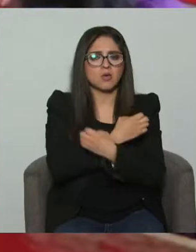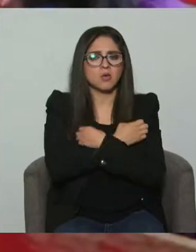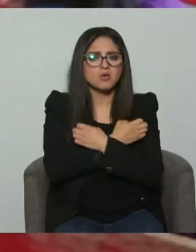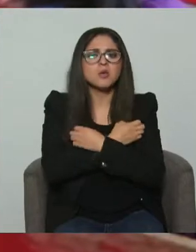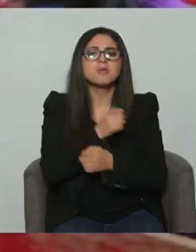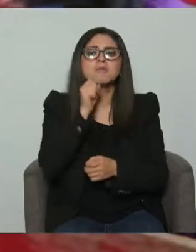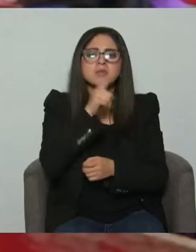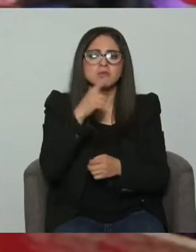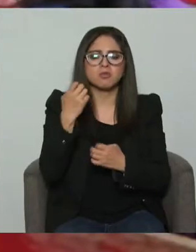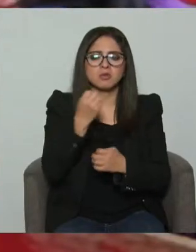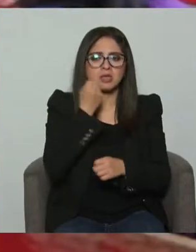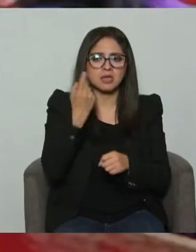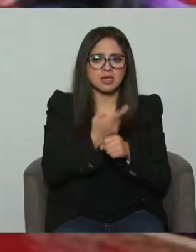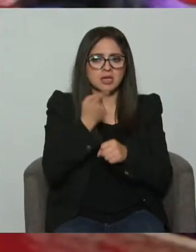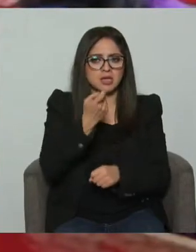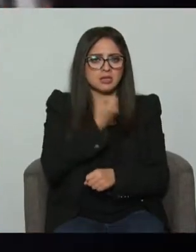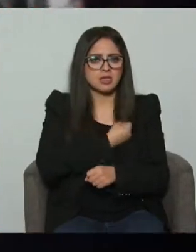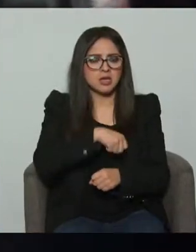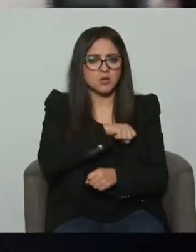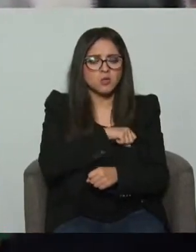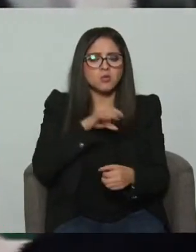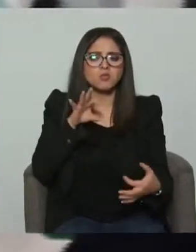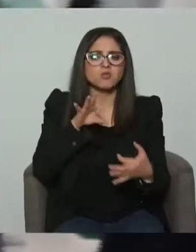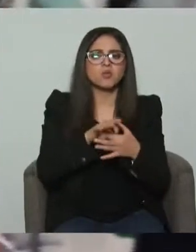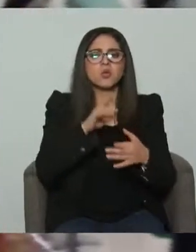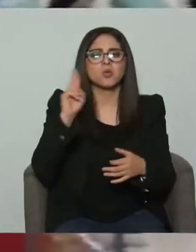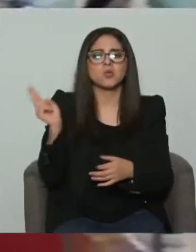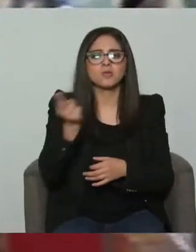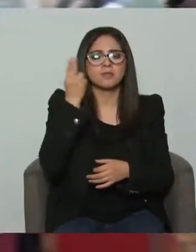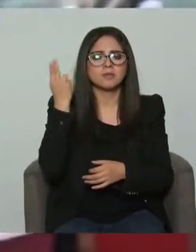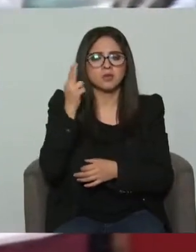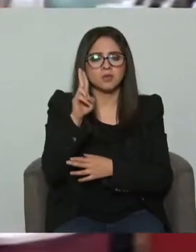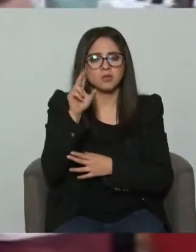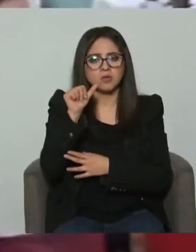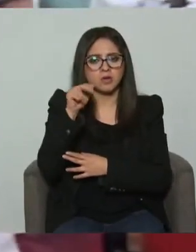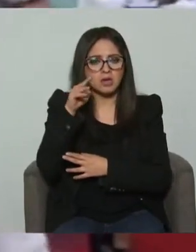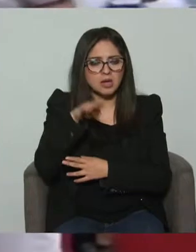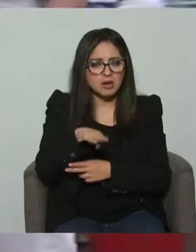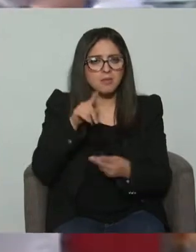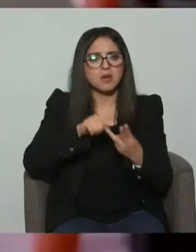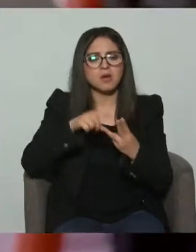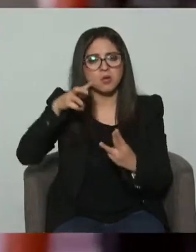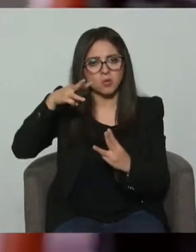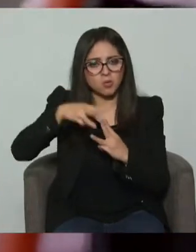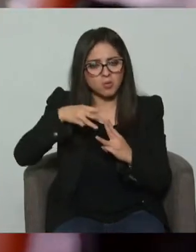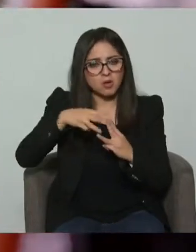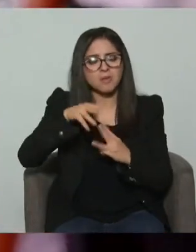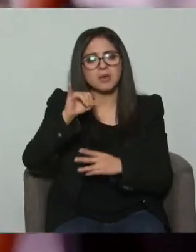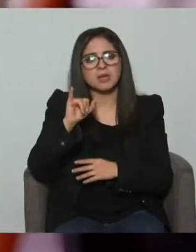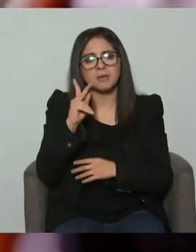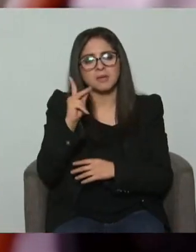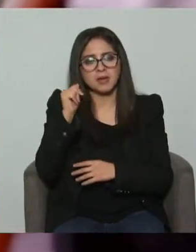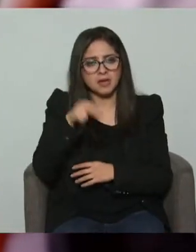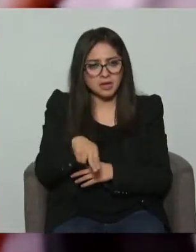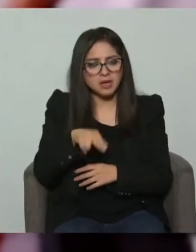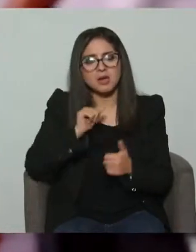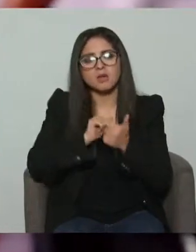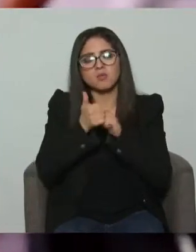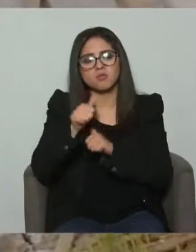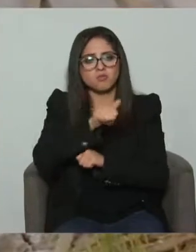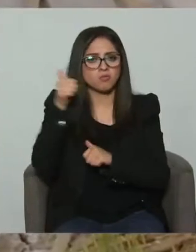y la Secretaría de Salud, junto con la Universidad Nacional Autónoma de México, la UAM, el Instituto Politécnico Nacional y